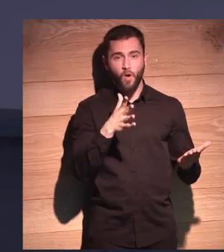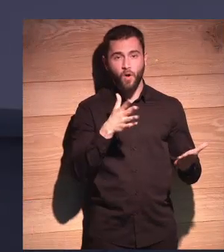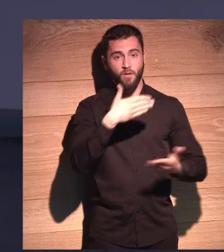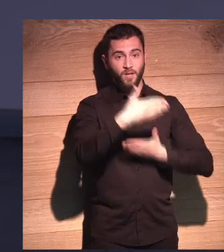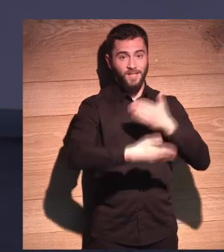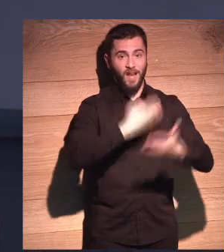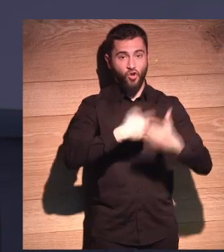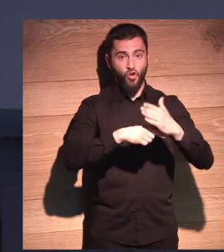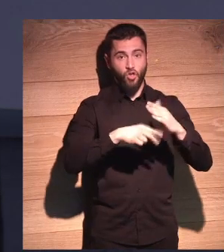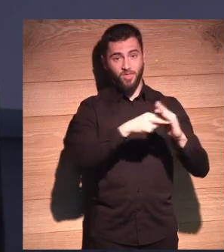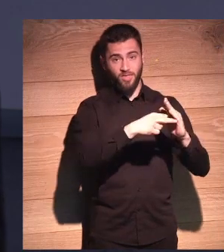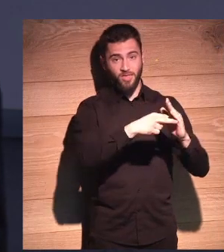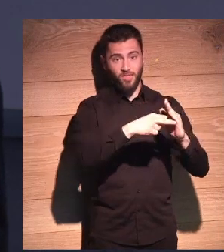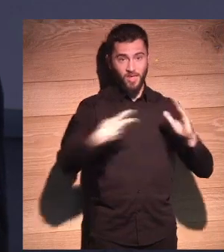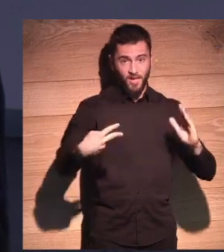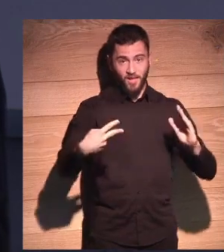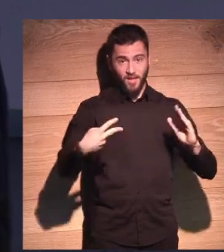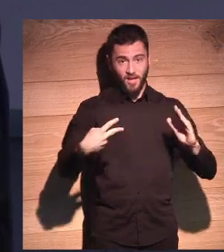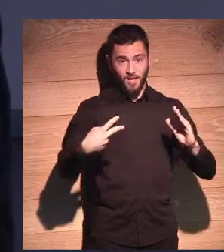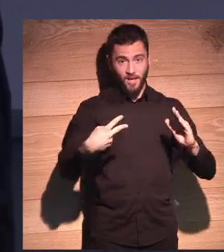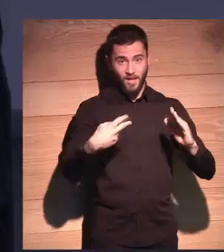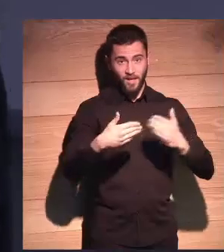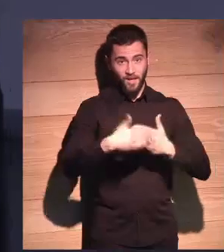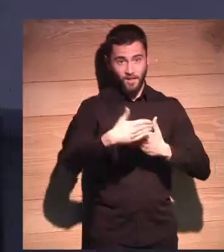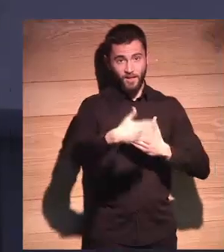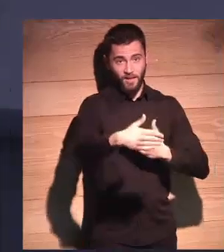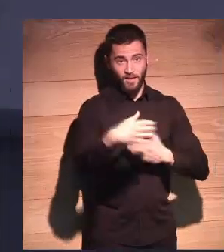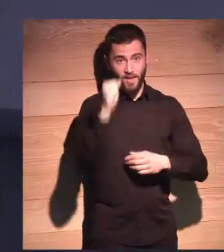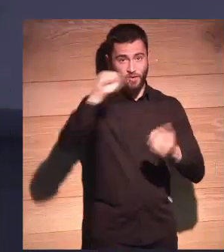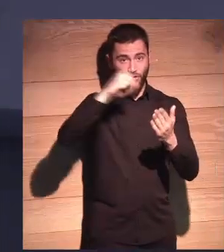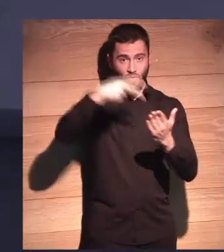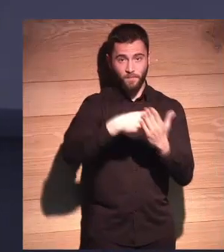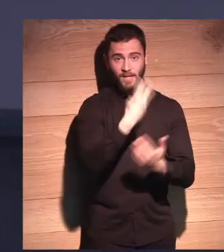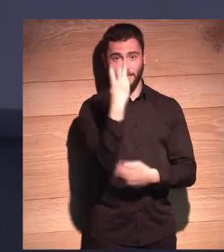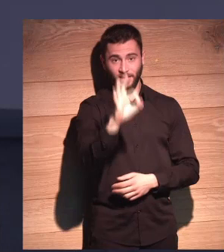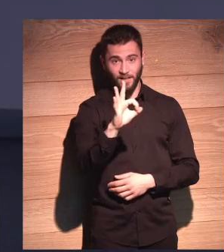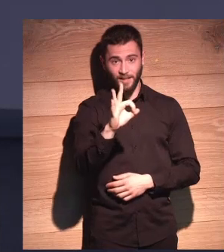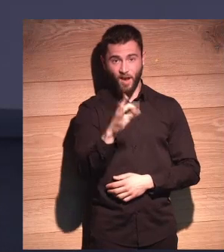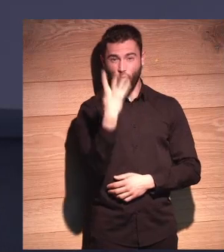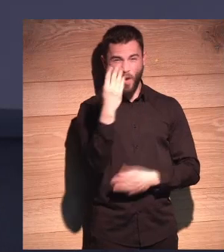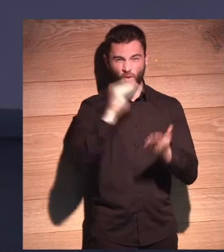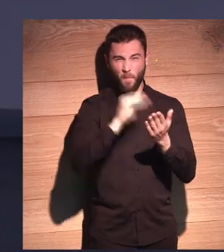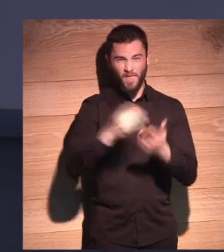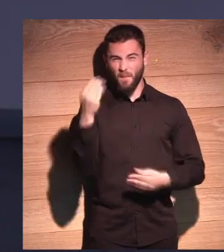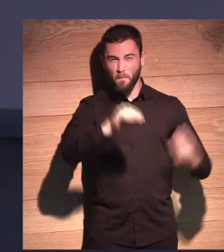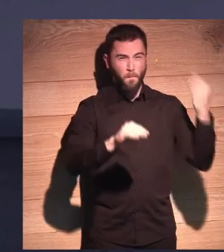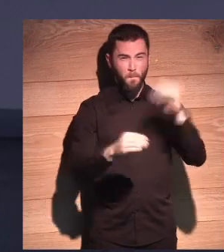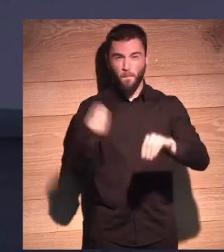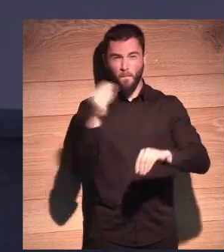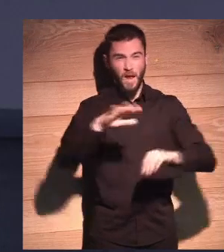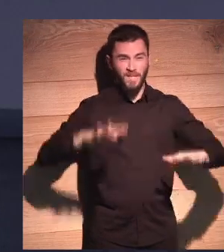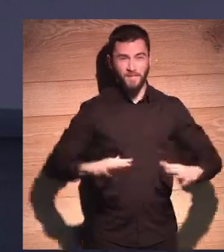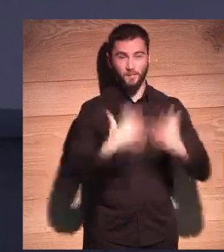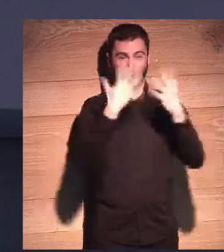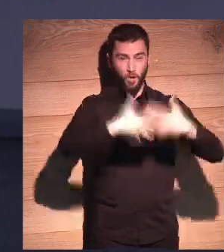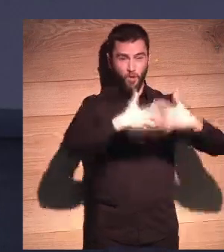desarrollo digital va a ser 4 veces, de aquí al año 30, que está a la vuelta de la esquina, va a ser 4 veces mayor que el que produjo la